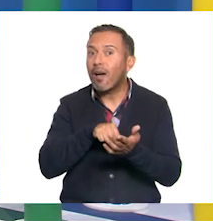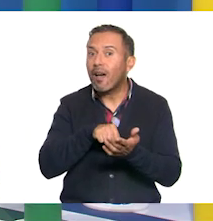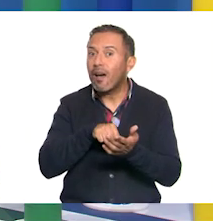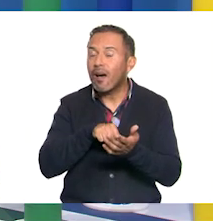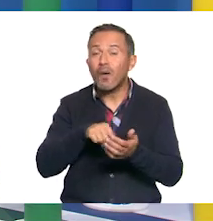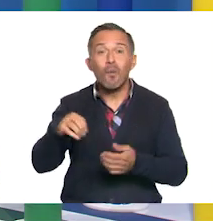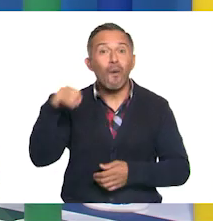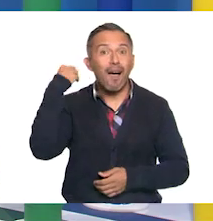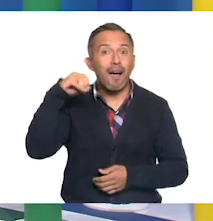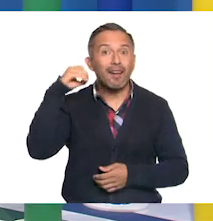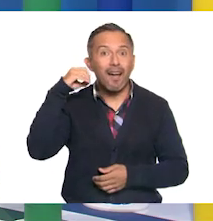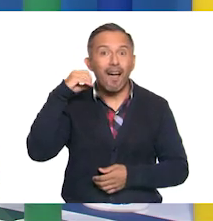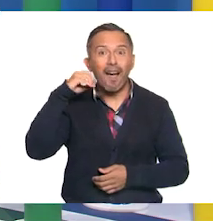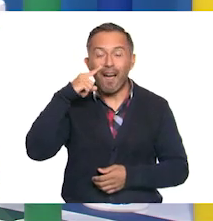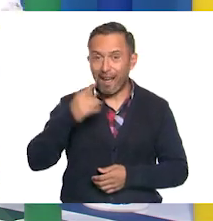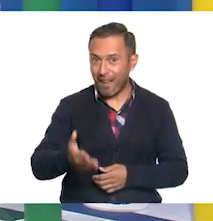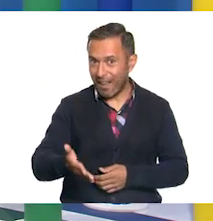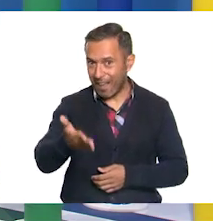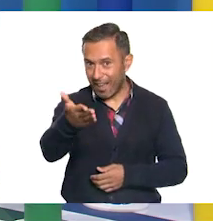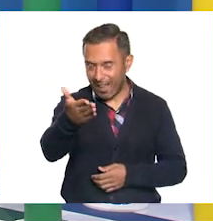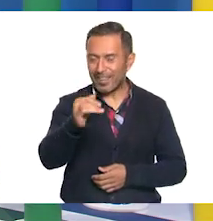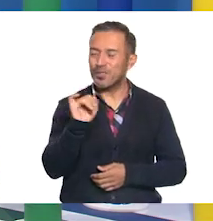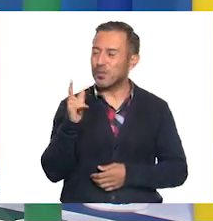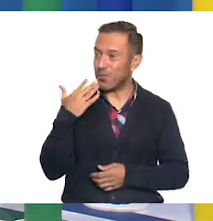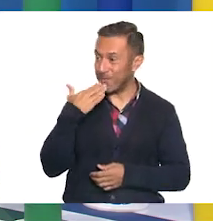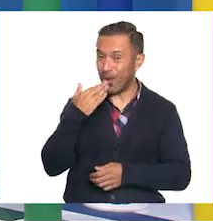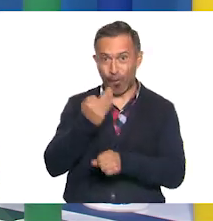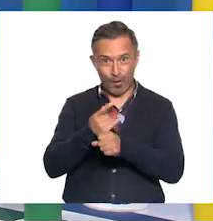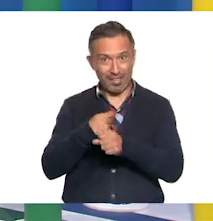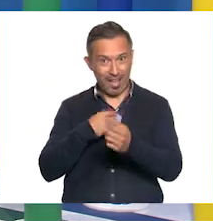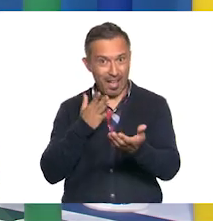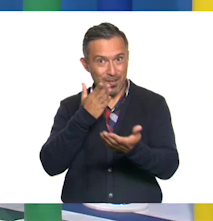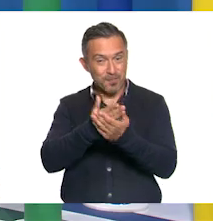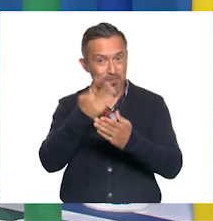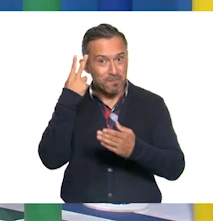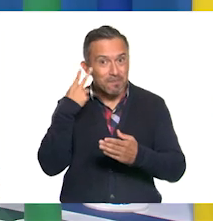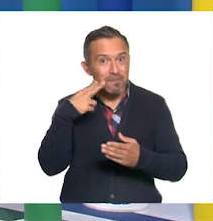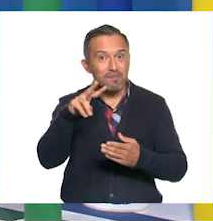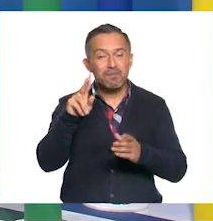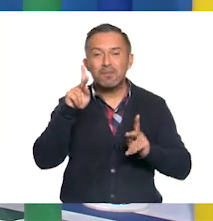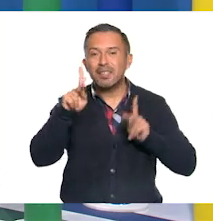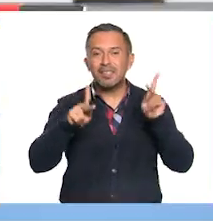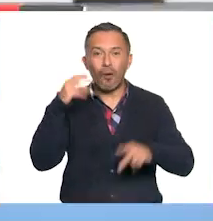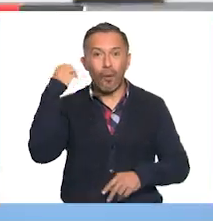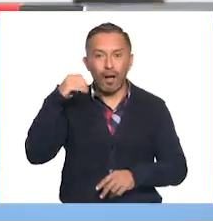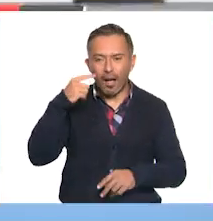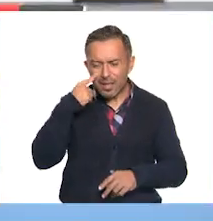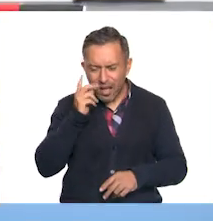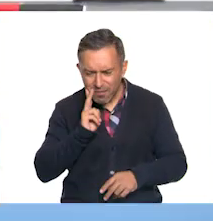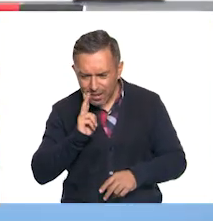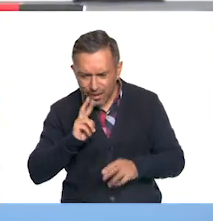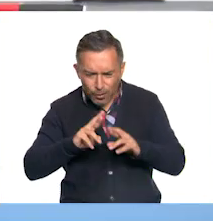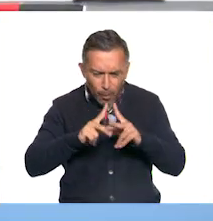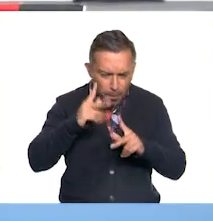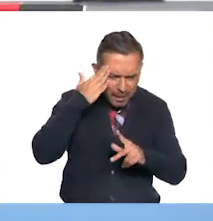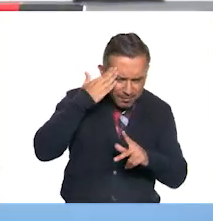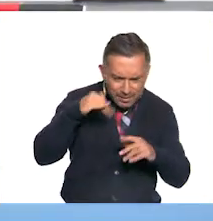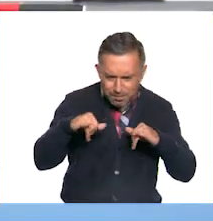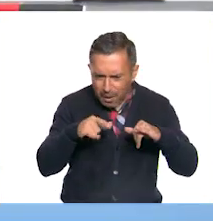¡Oaxaca! ¡Excelente! Vamos hacia Oaxaca. Yo voy a ir viendo Oaxaca en el mapa de mi